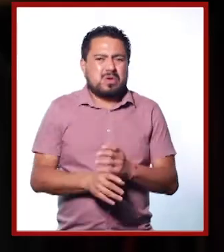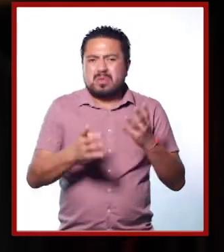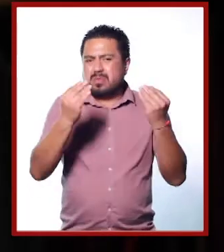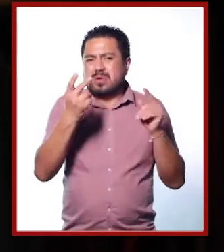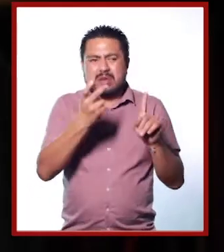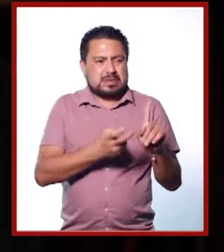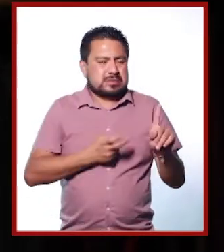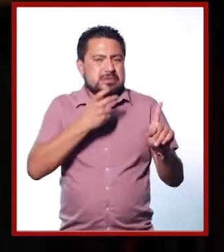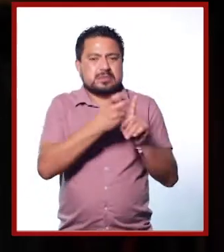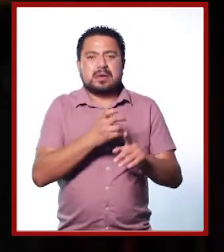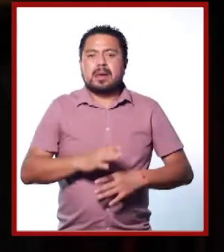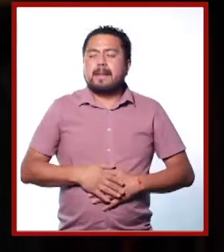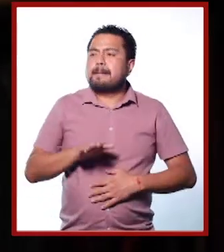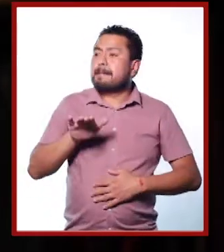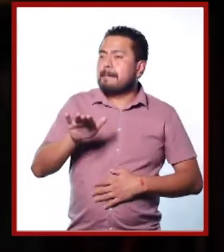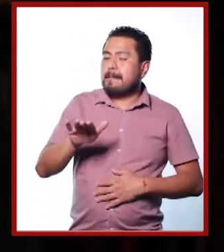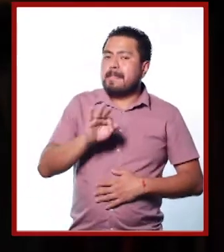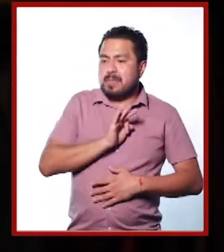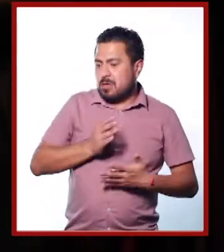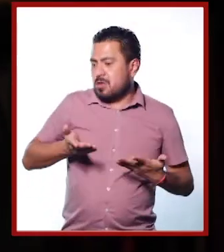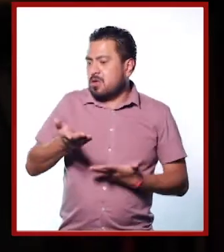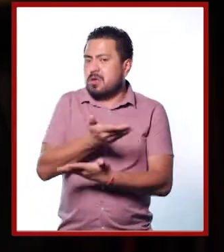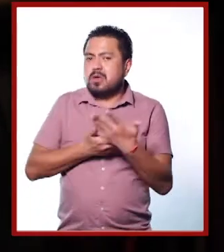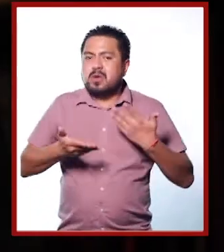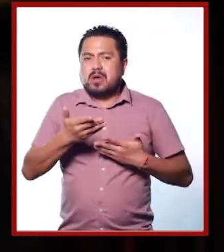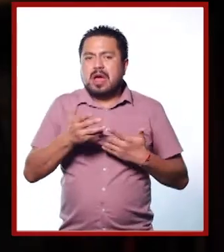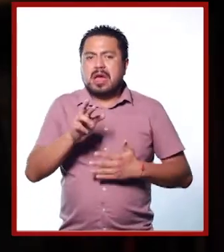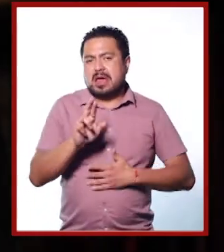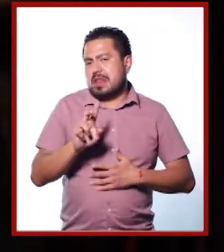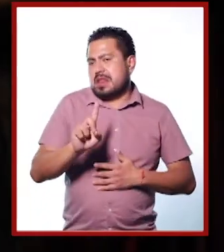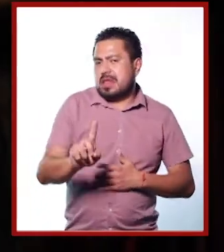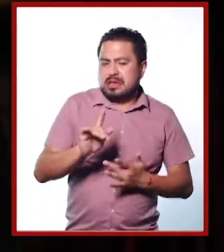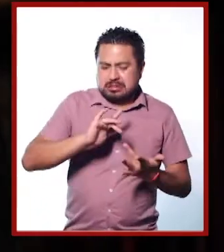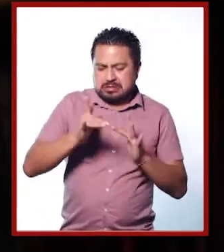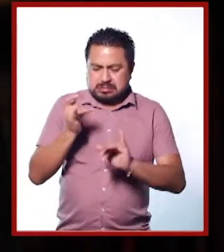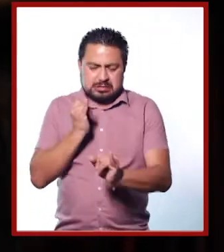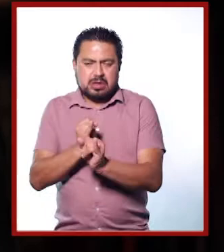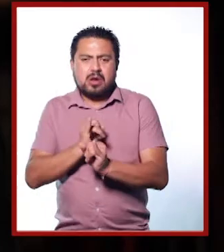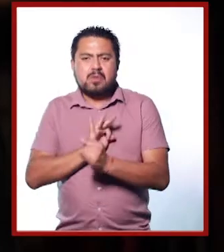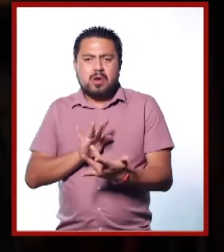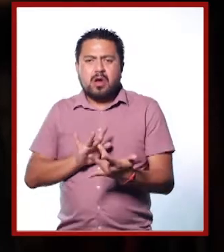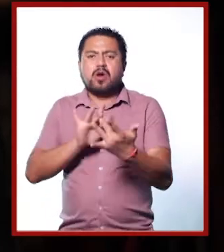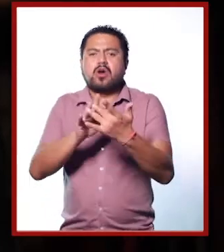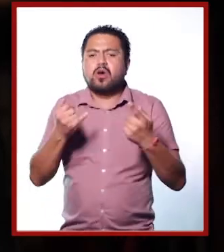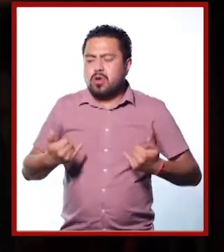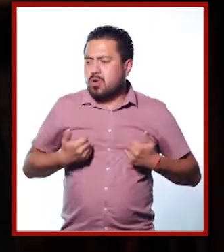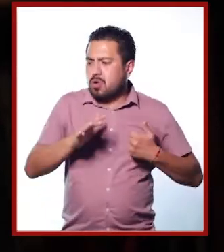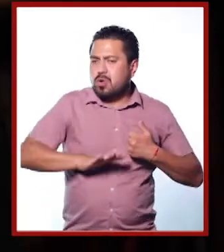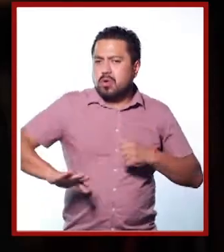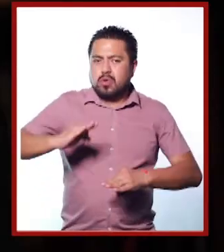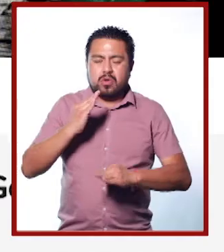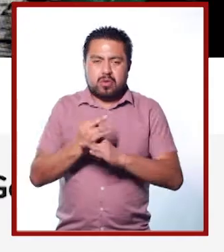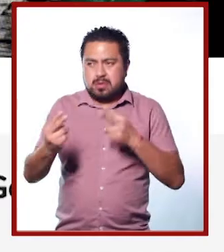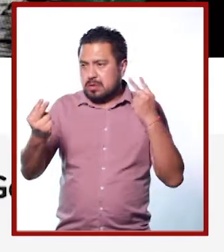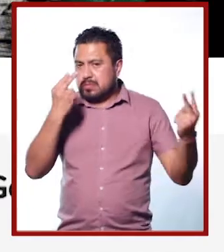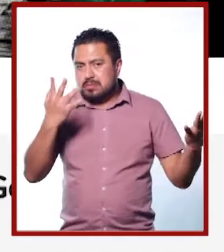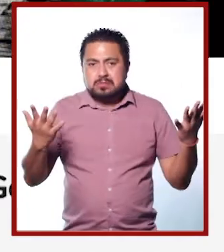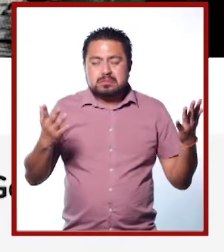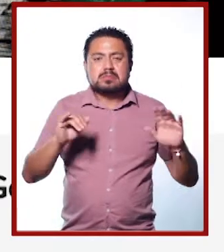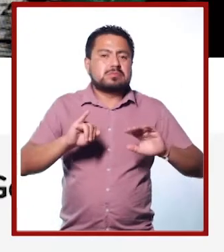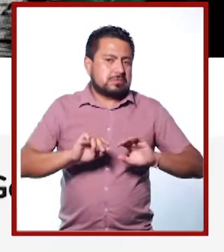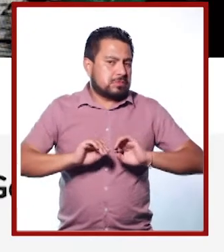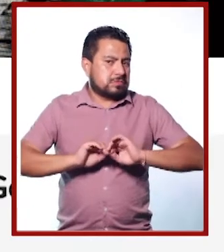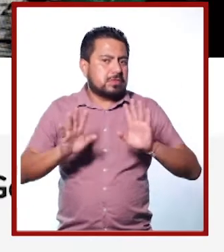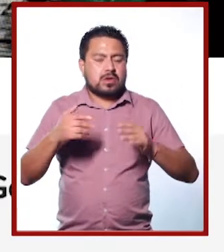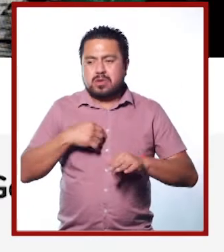¿no? Kimberly, ¿quieres compartirnos alguna red social donde te puedan contactar los jóvenes que nos están viendo? Sí, claro. Bueno,